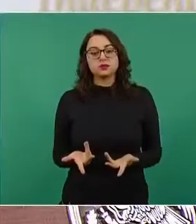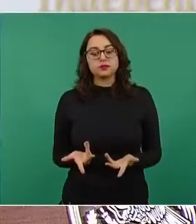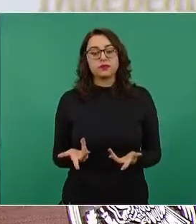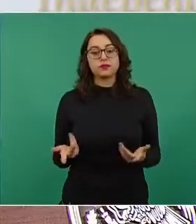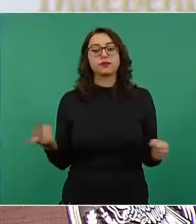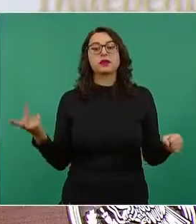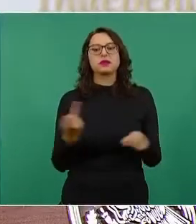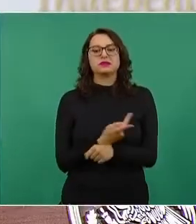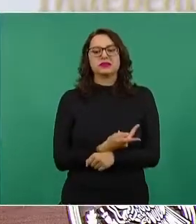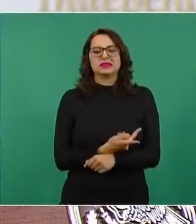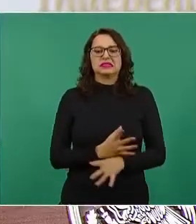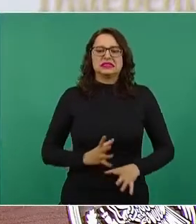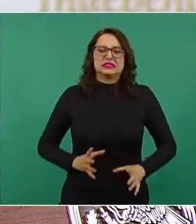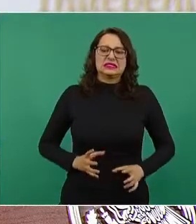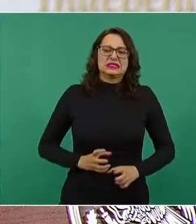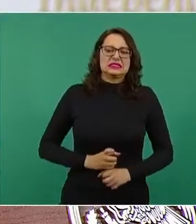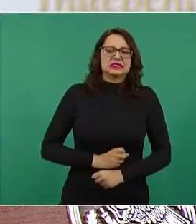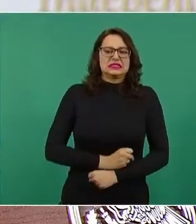hay frustración